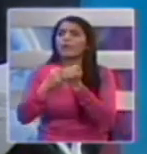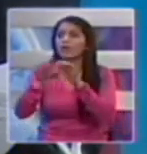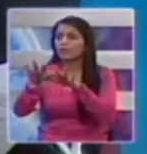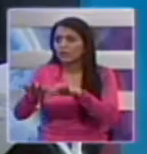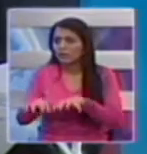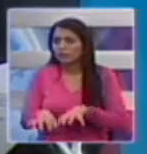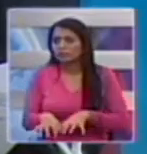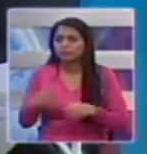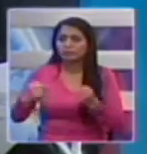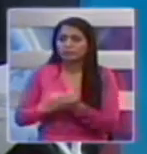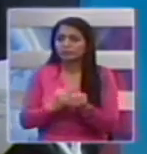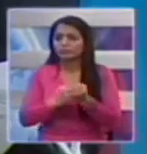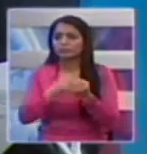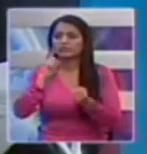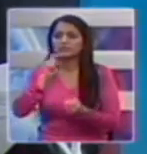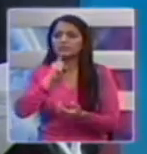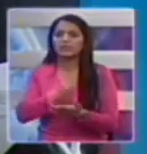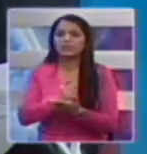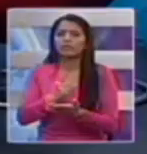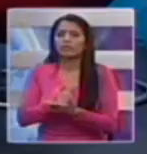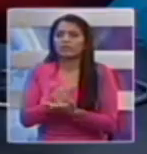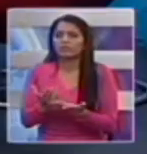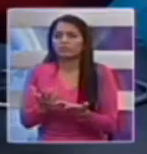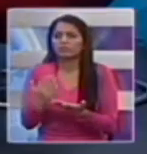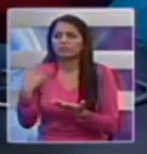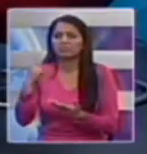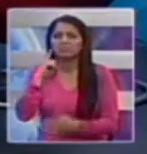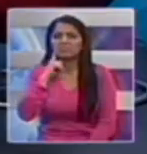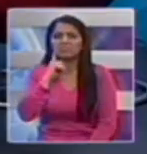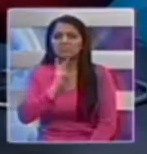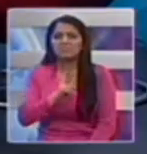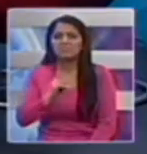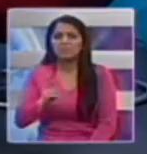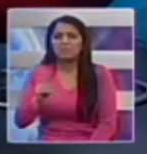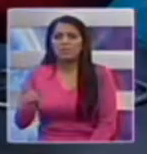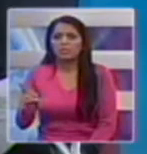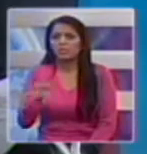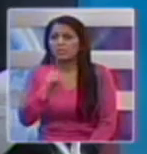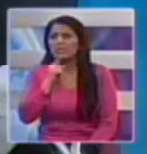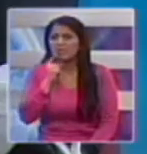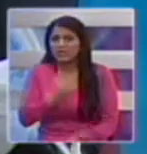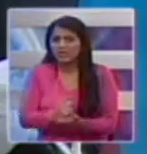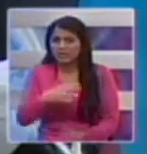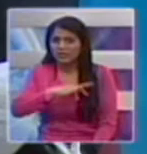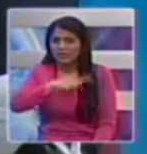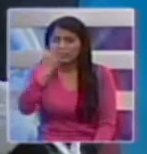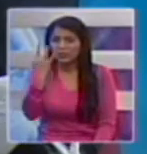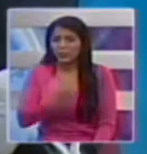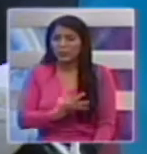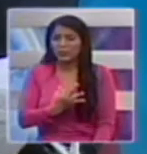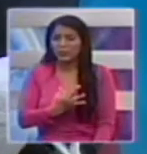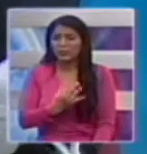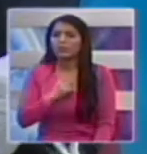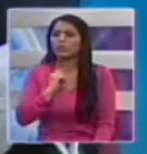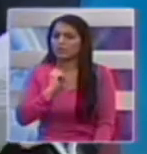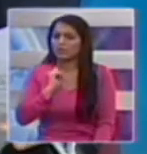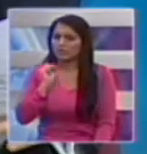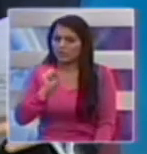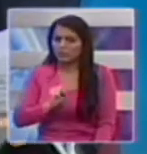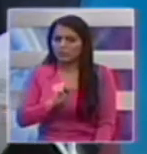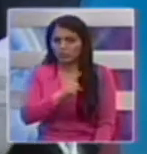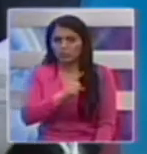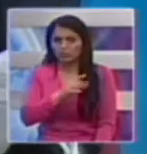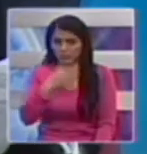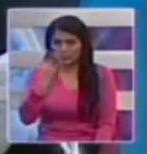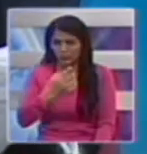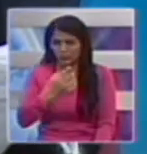estamos en el siglo XXI y seguimos escuchando lo mismo. ¿Quién garantiza o cómo pueden los ecuatorianos garantizar que usted, en caso de llegar